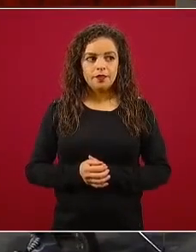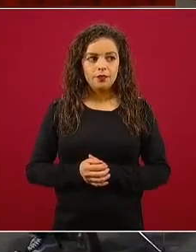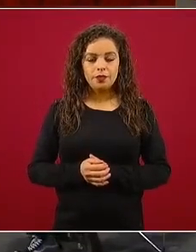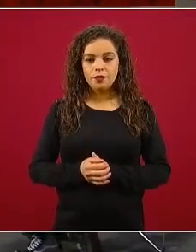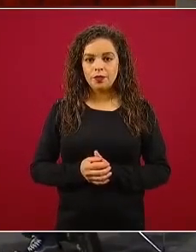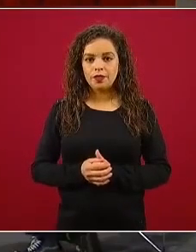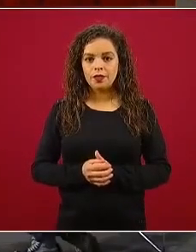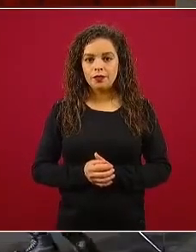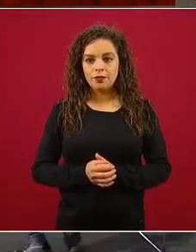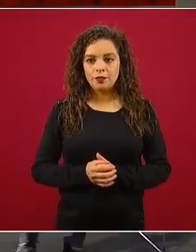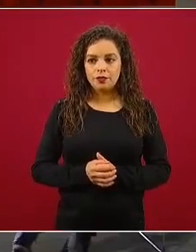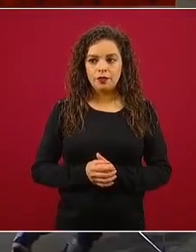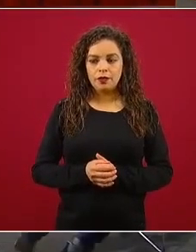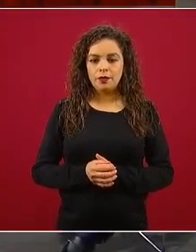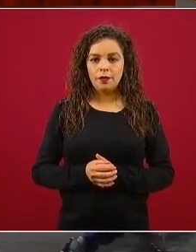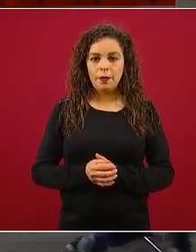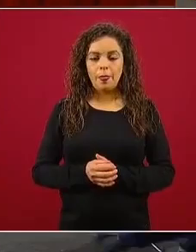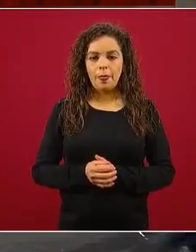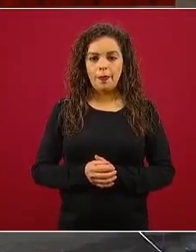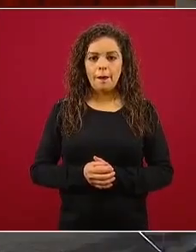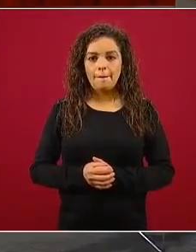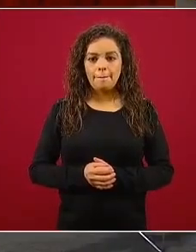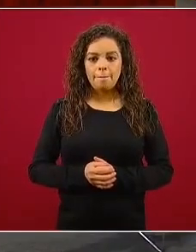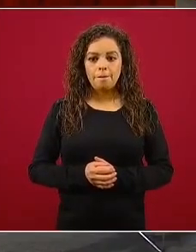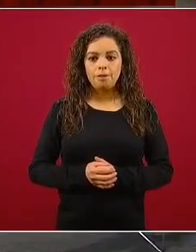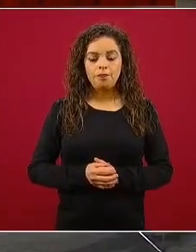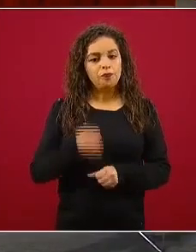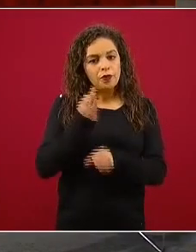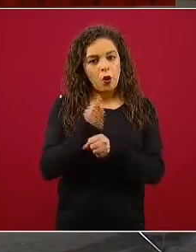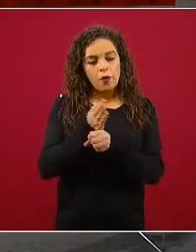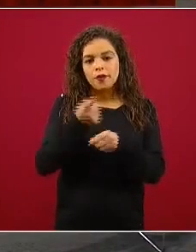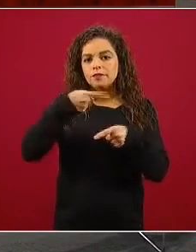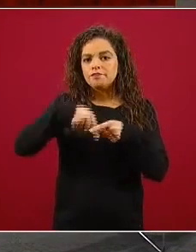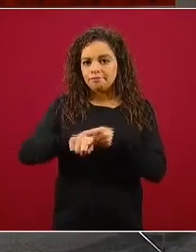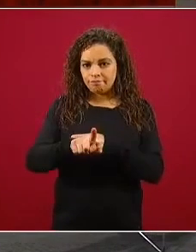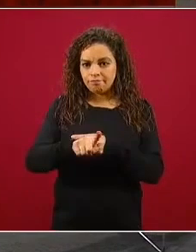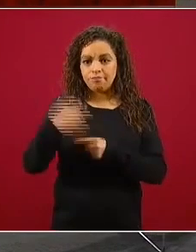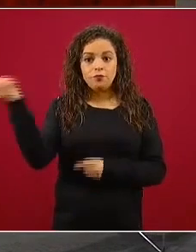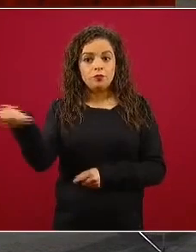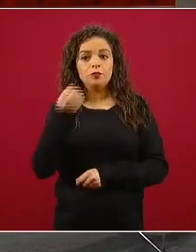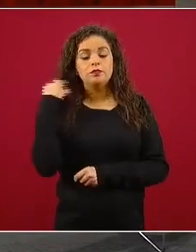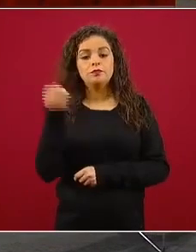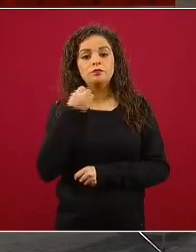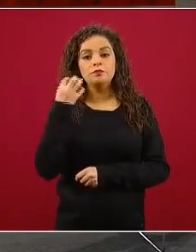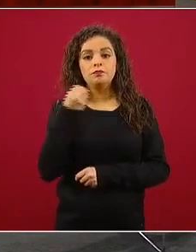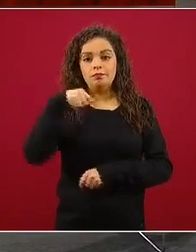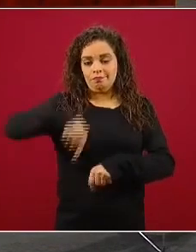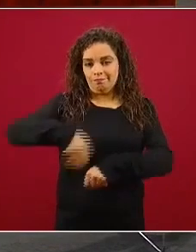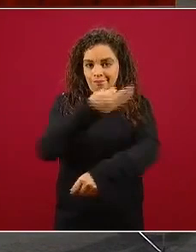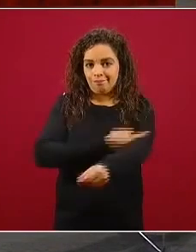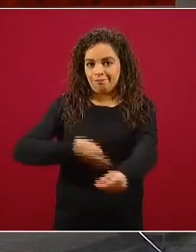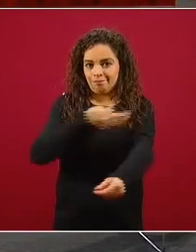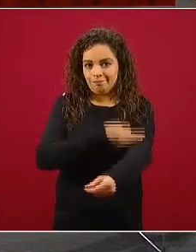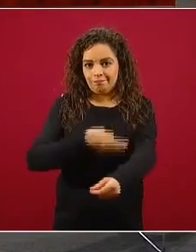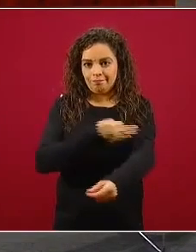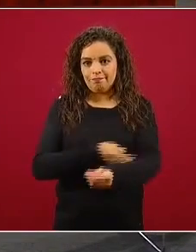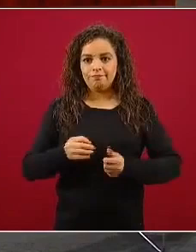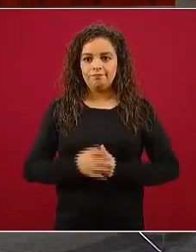buenas noches con todas y con todos. Vamos a iniciar nuestra conferencia vespertina en su componente